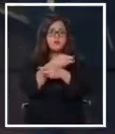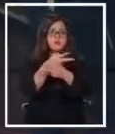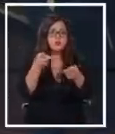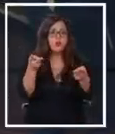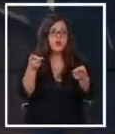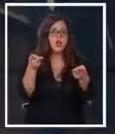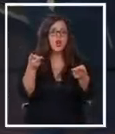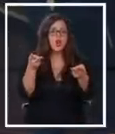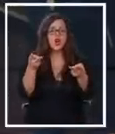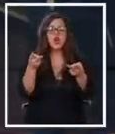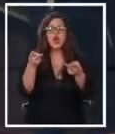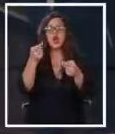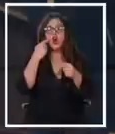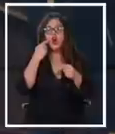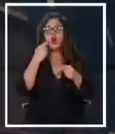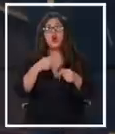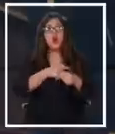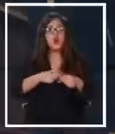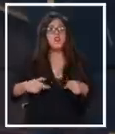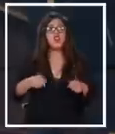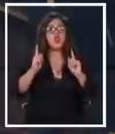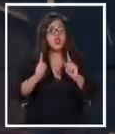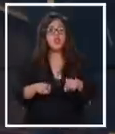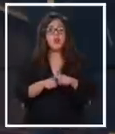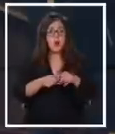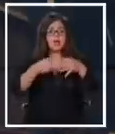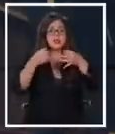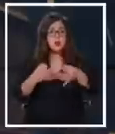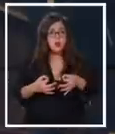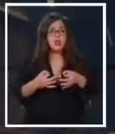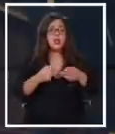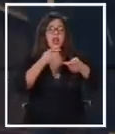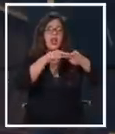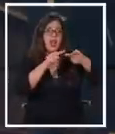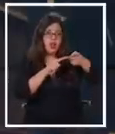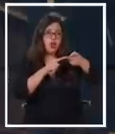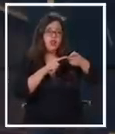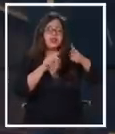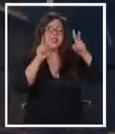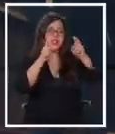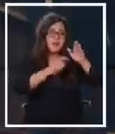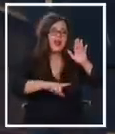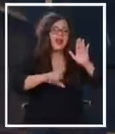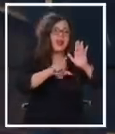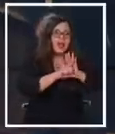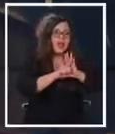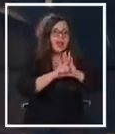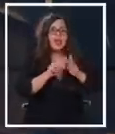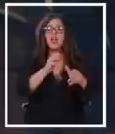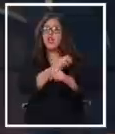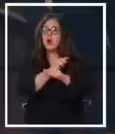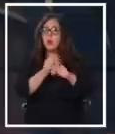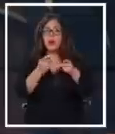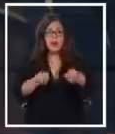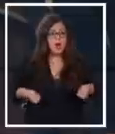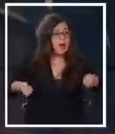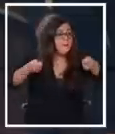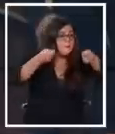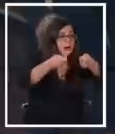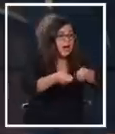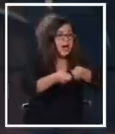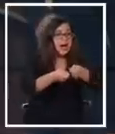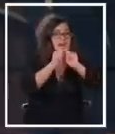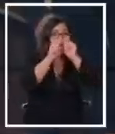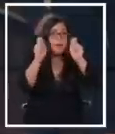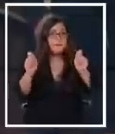semana sobre eso no sobre el fondo el gobierno tiene que asegurar la legitimidad de ambas opciones y no puede destinar ni un peso de recursos públicos